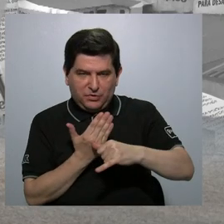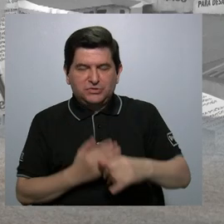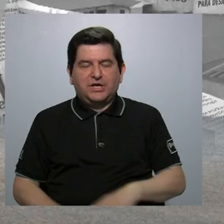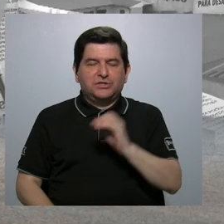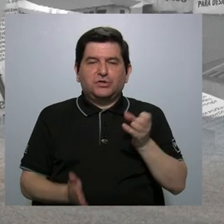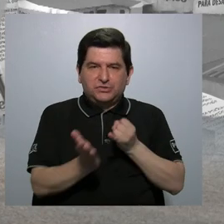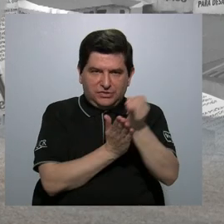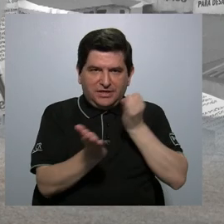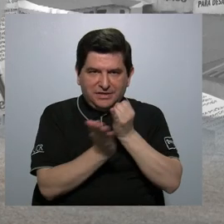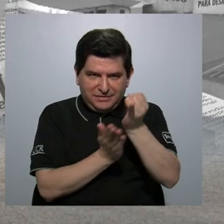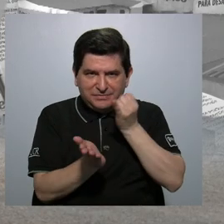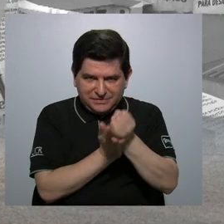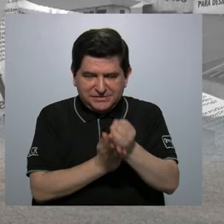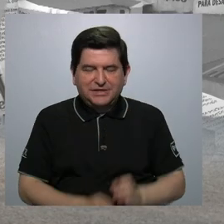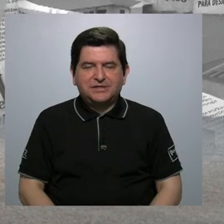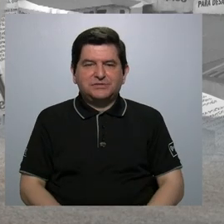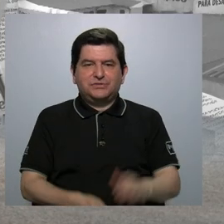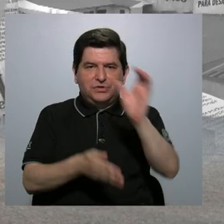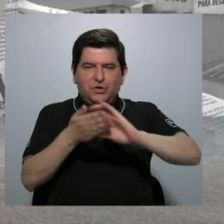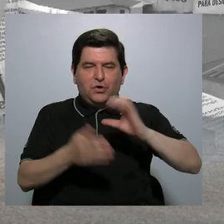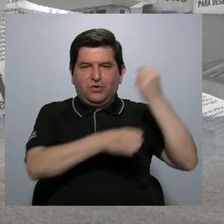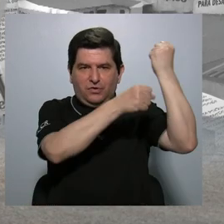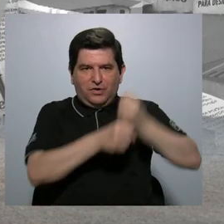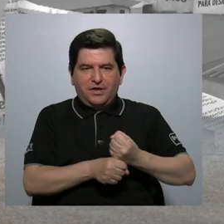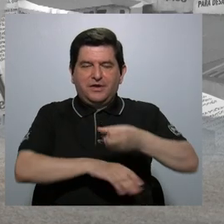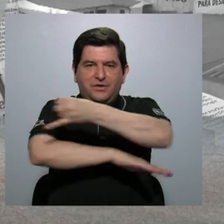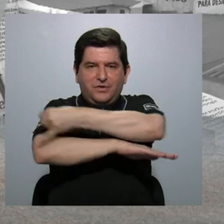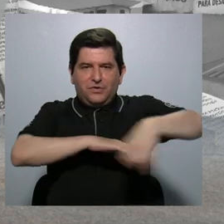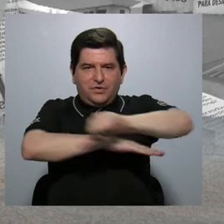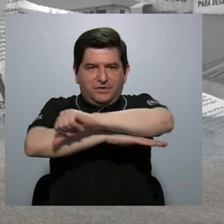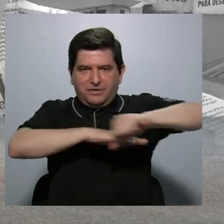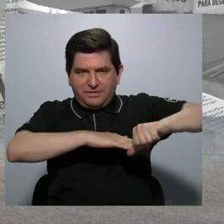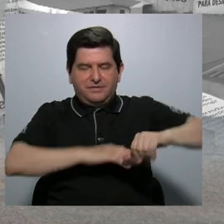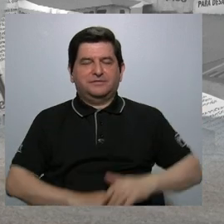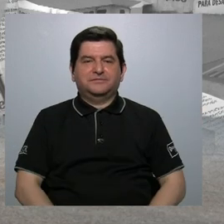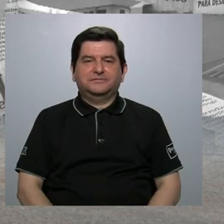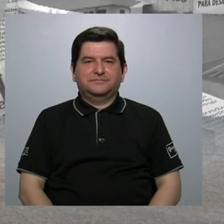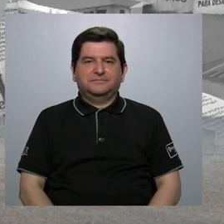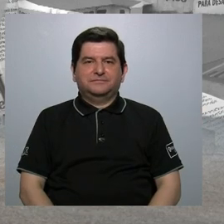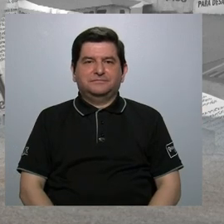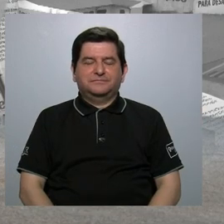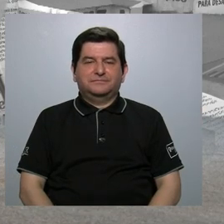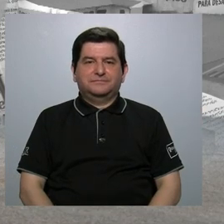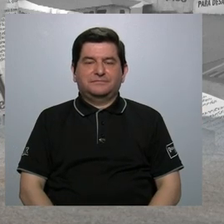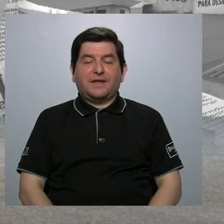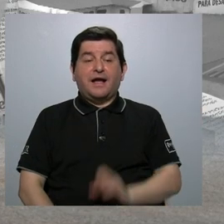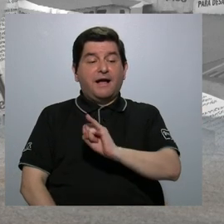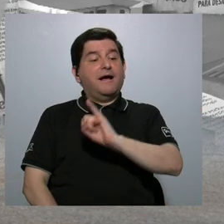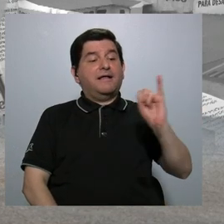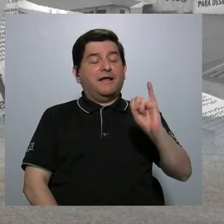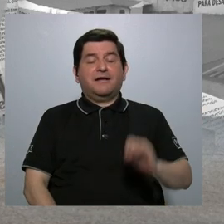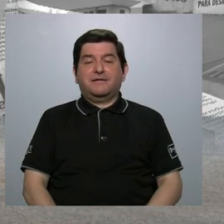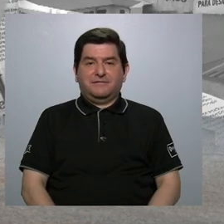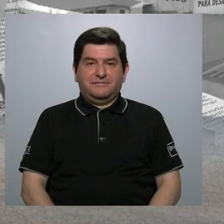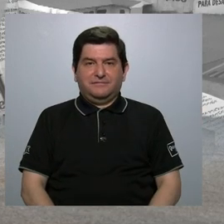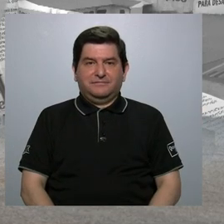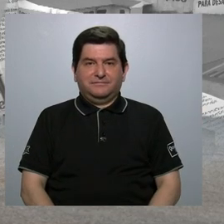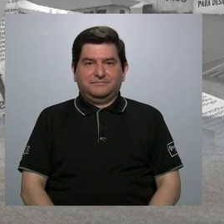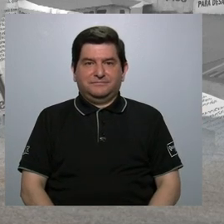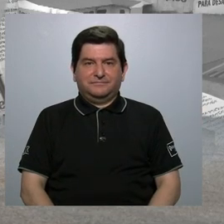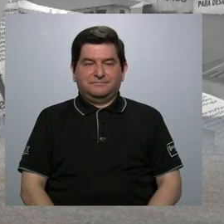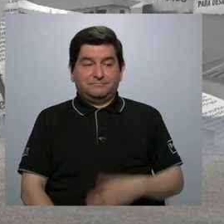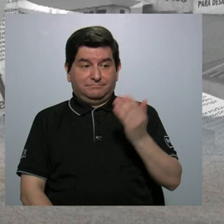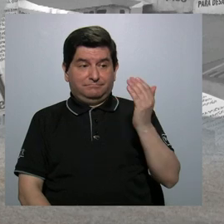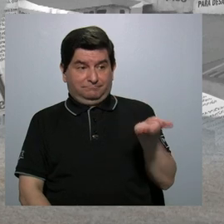e investigación del Colegio Federado de Ingenieros y Arquitectos, y aquí a mi izquierda directamente tengo